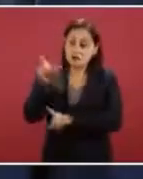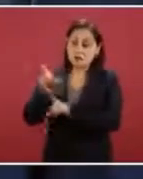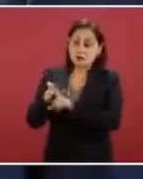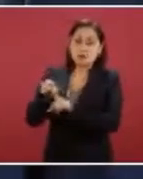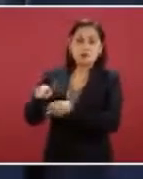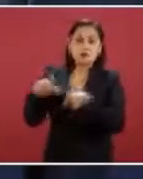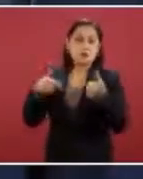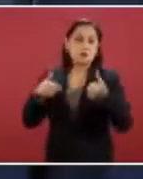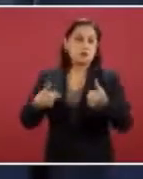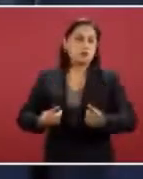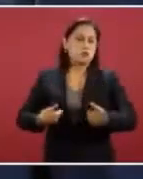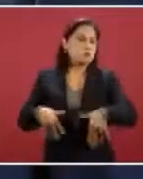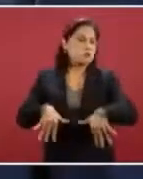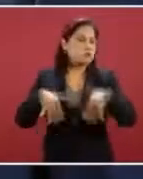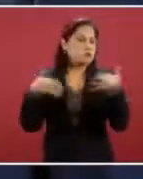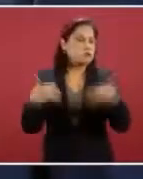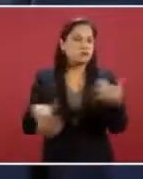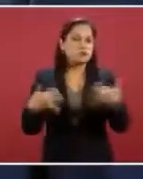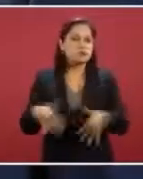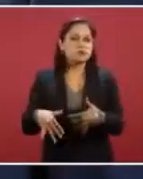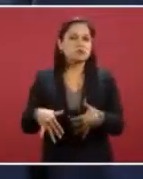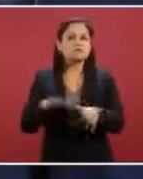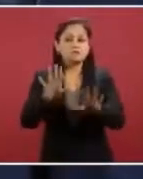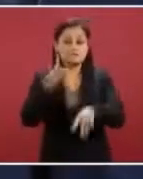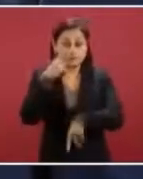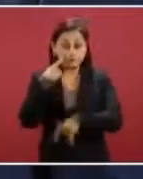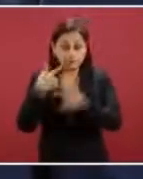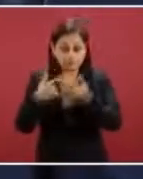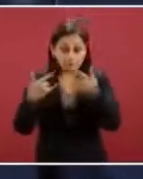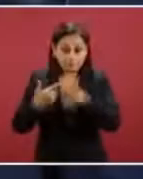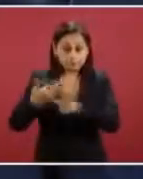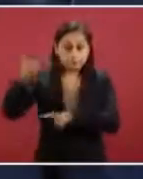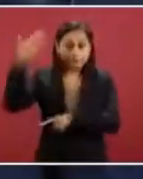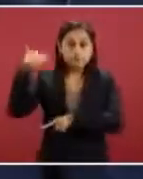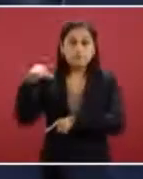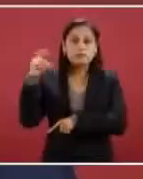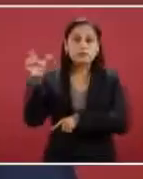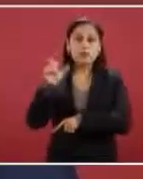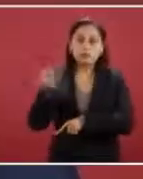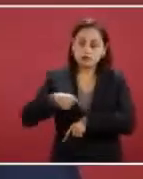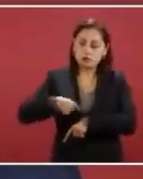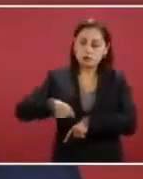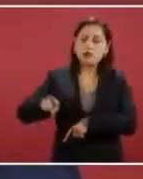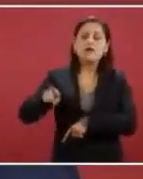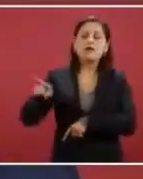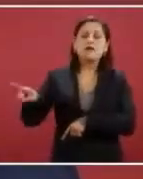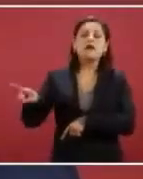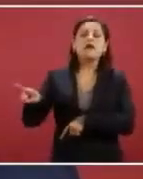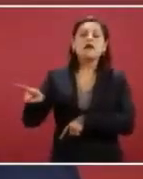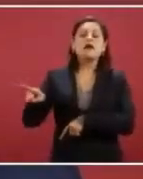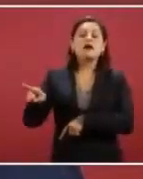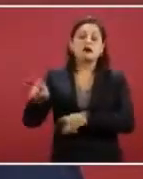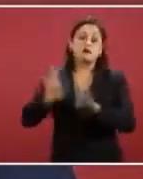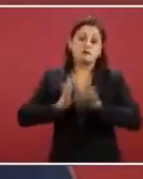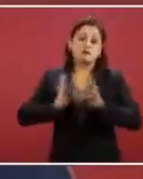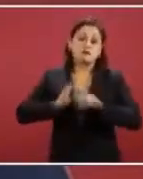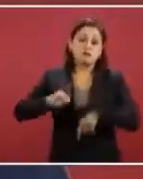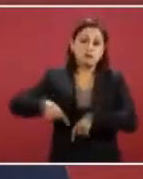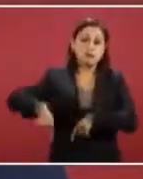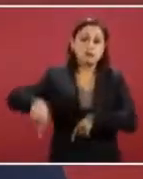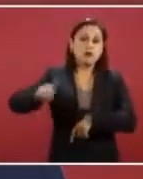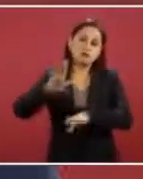Cuando lo envían a combatir a los zapatistas a Morelos,